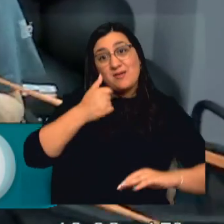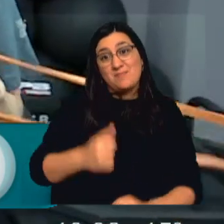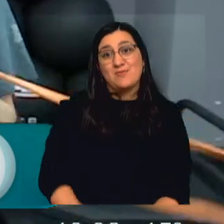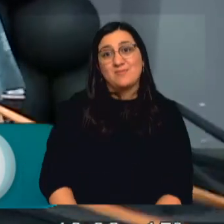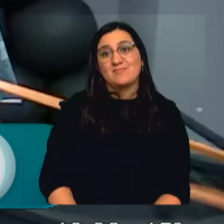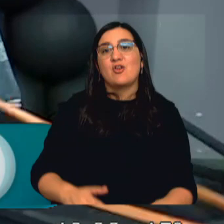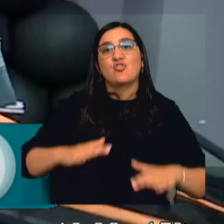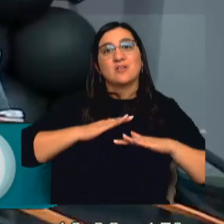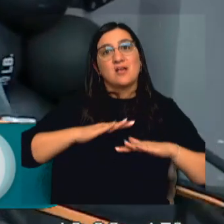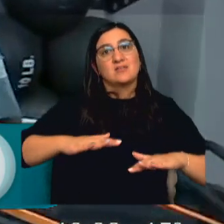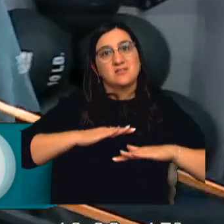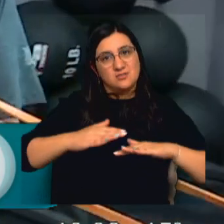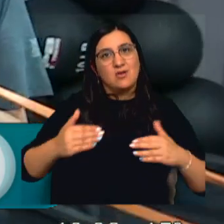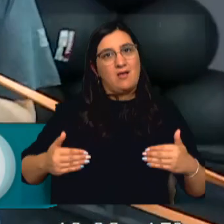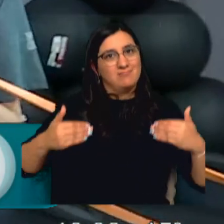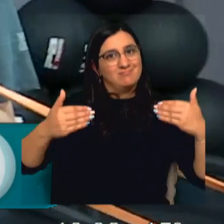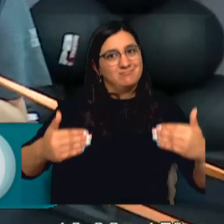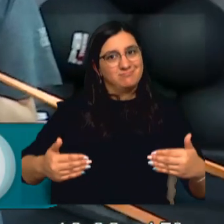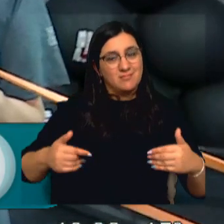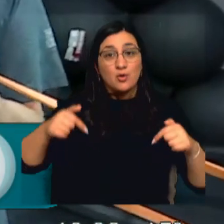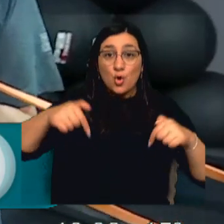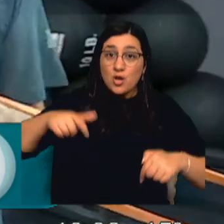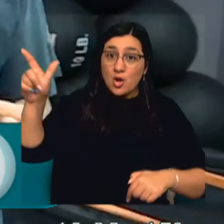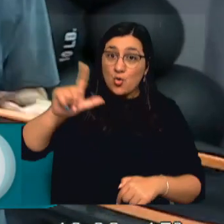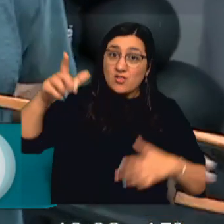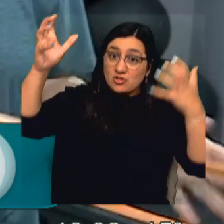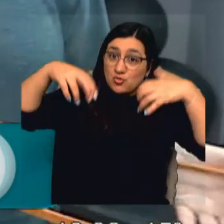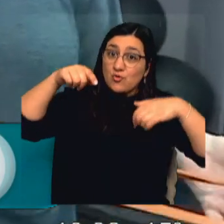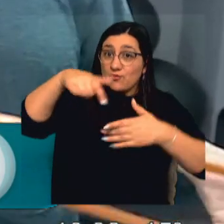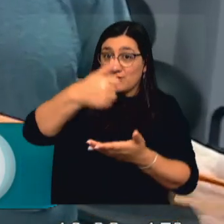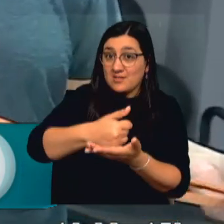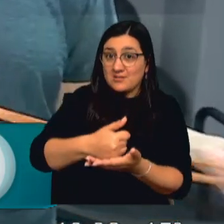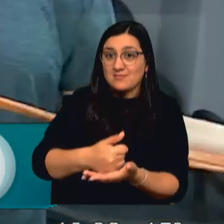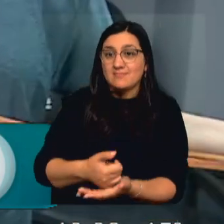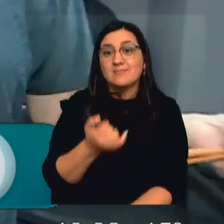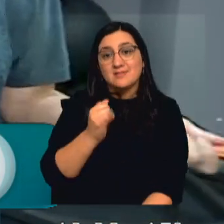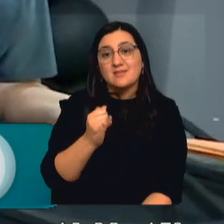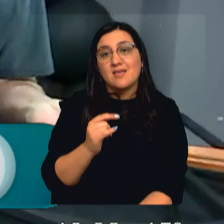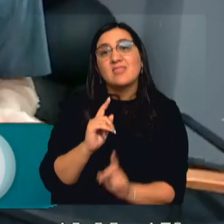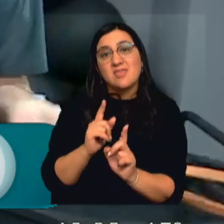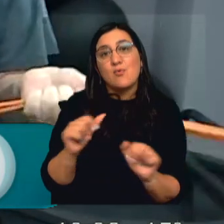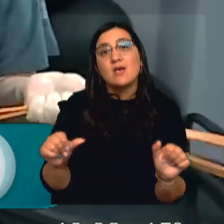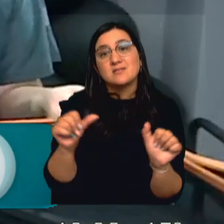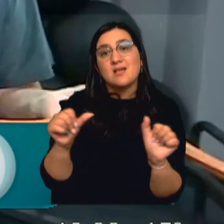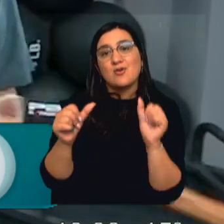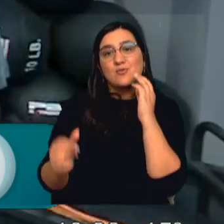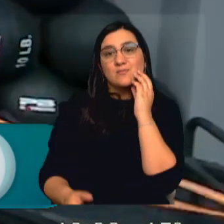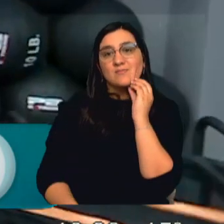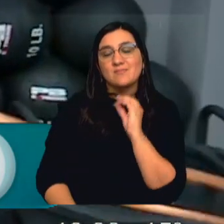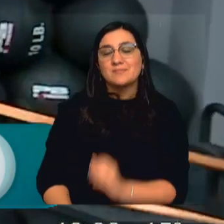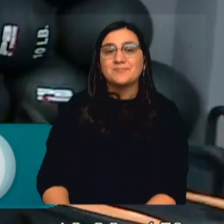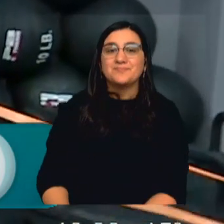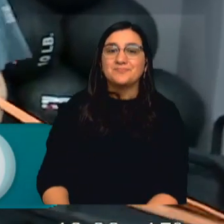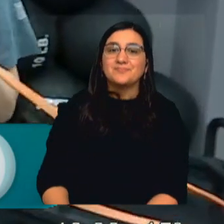En los ejercicios, sobre todo. Pero hoy es lunes, está lloviendo y estás acá. Y no tengo más remedio, tengo que hacerlo. Me parece muy bien. Entonces le